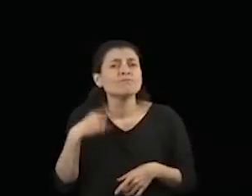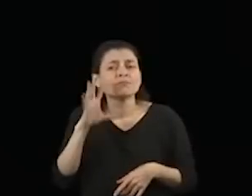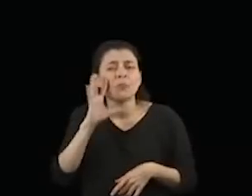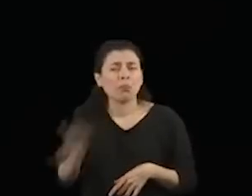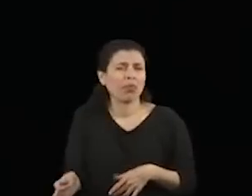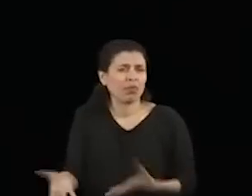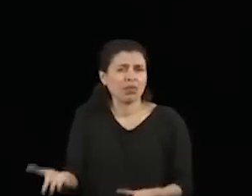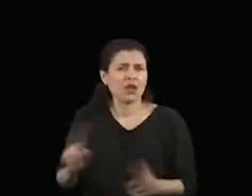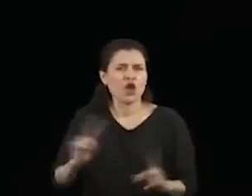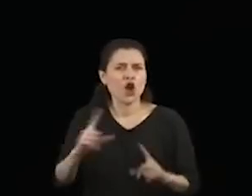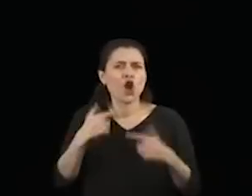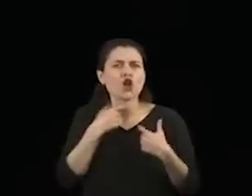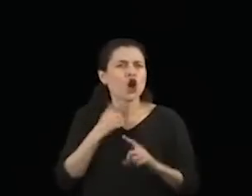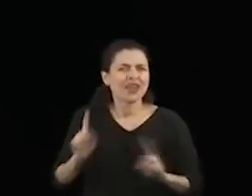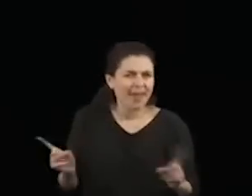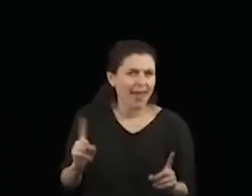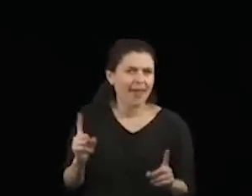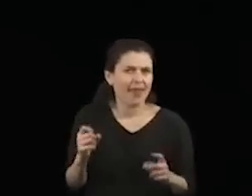quieren